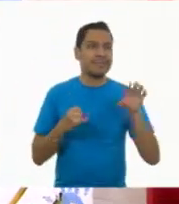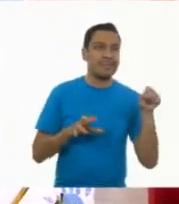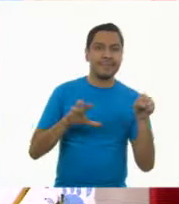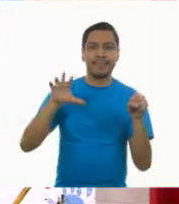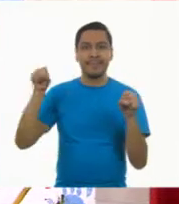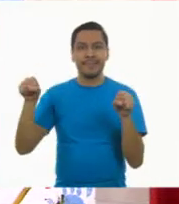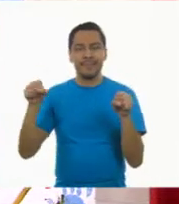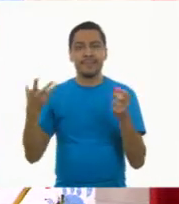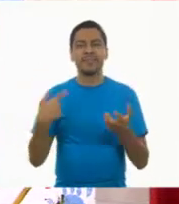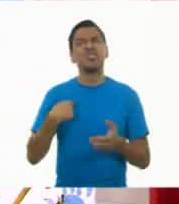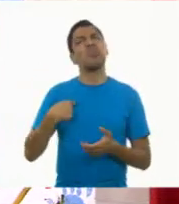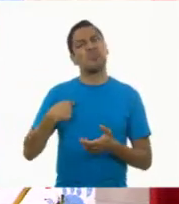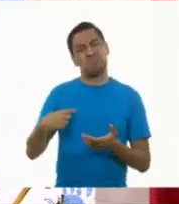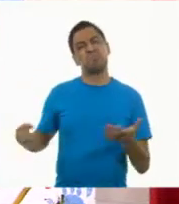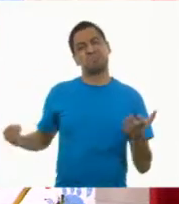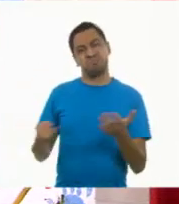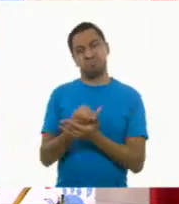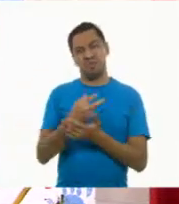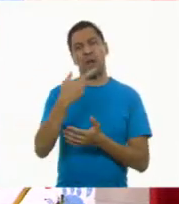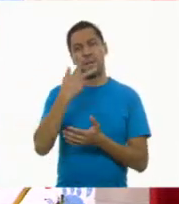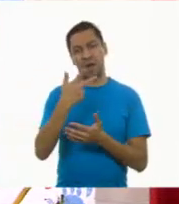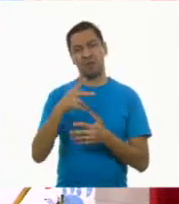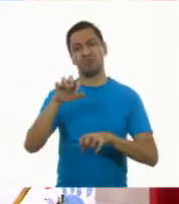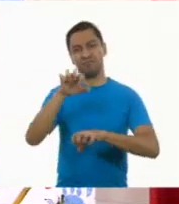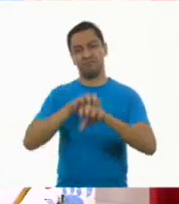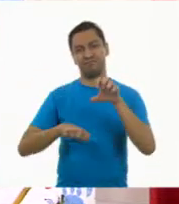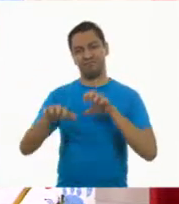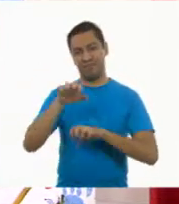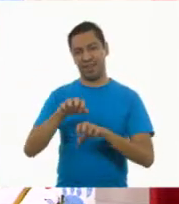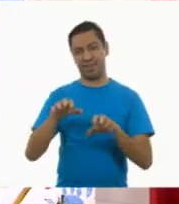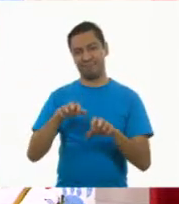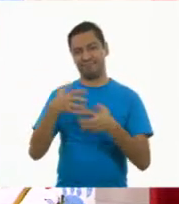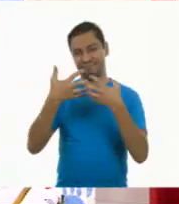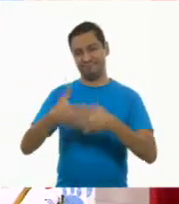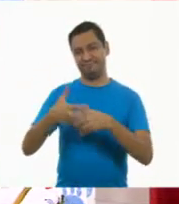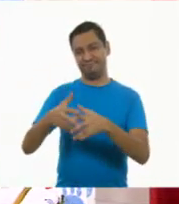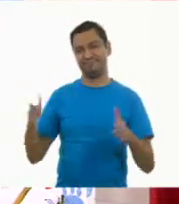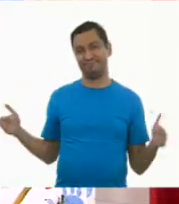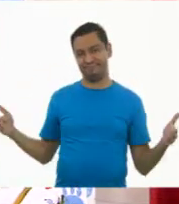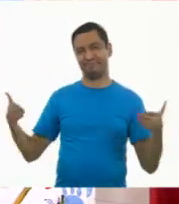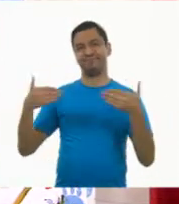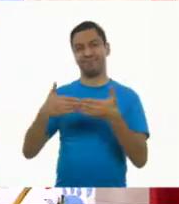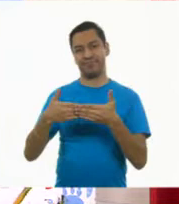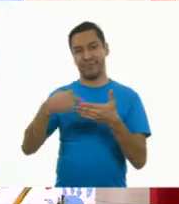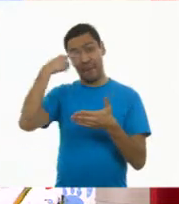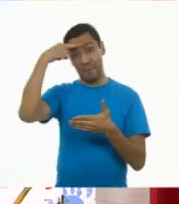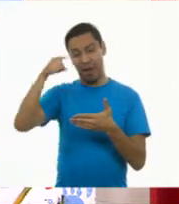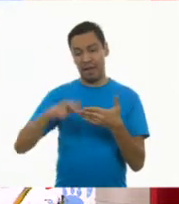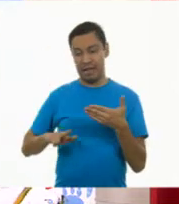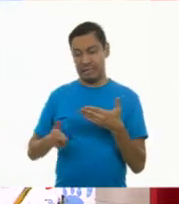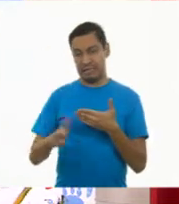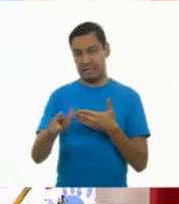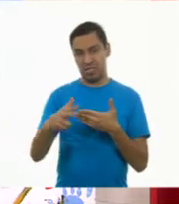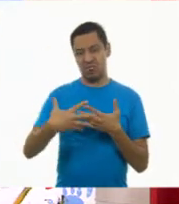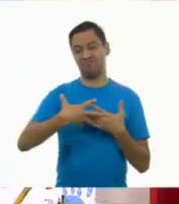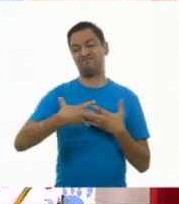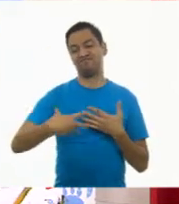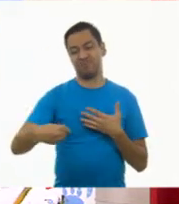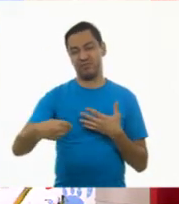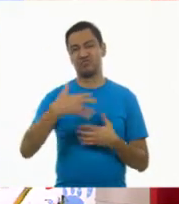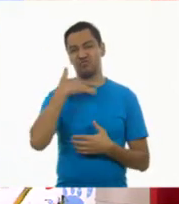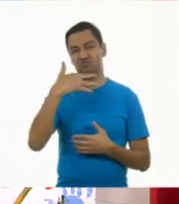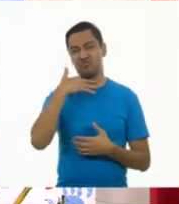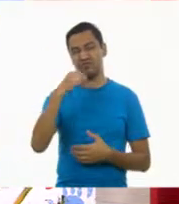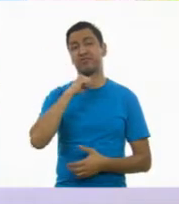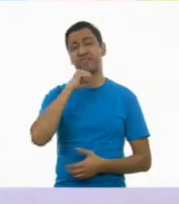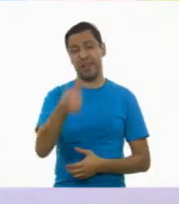creo que elegiría que se cerrara la fábrica y así ya no se seguiría contaminando el río. ¿Por qué